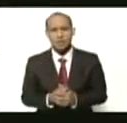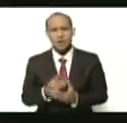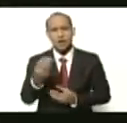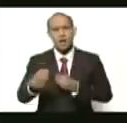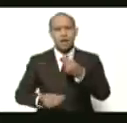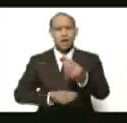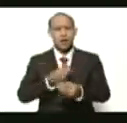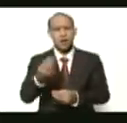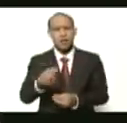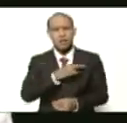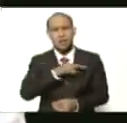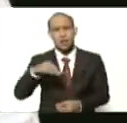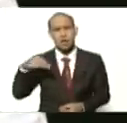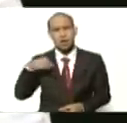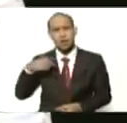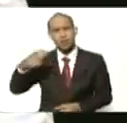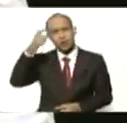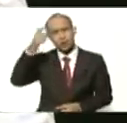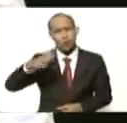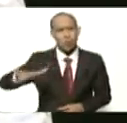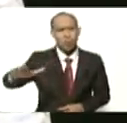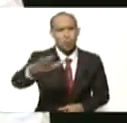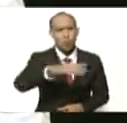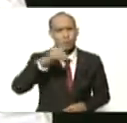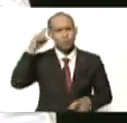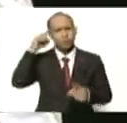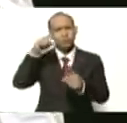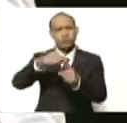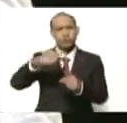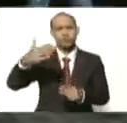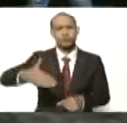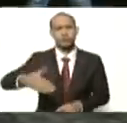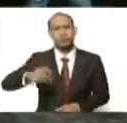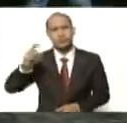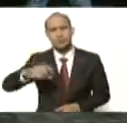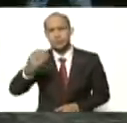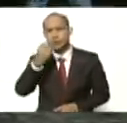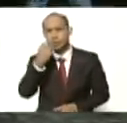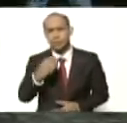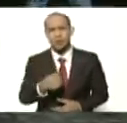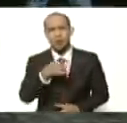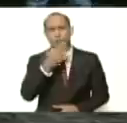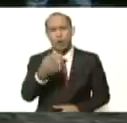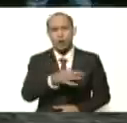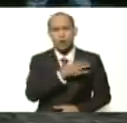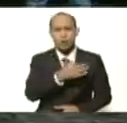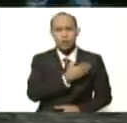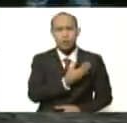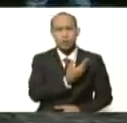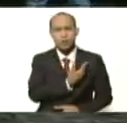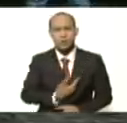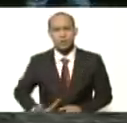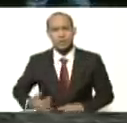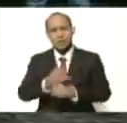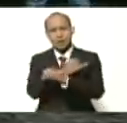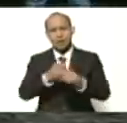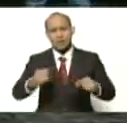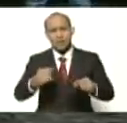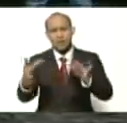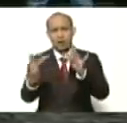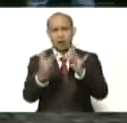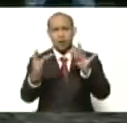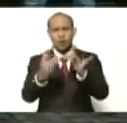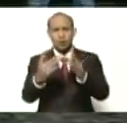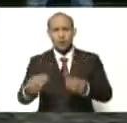llevar a nuestro pueblo tan necesaria proteína por eso no presidente queremos también terminar el pase entregándole